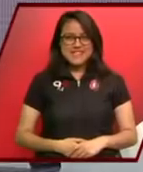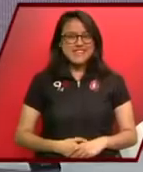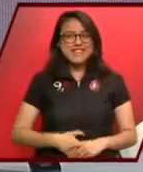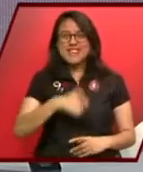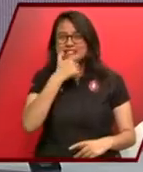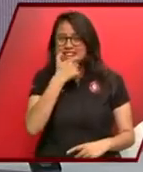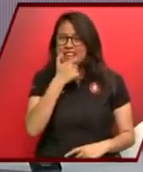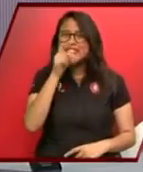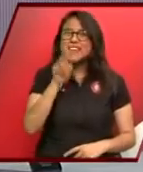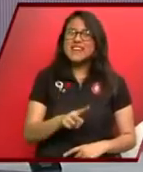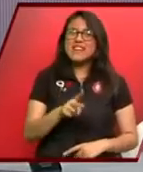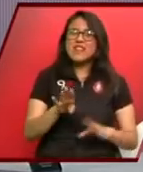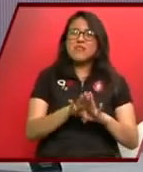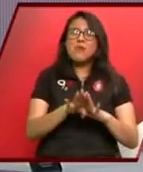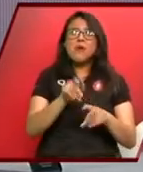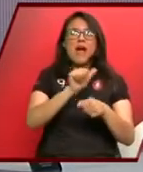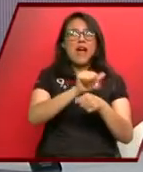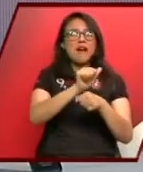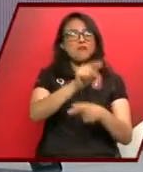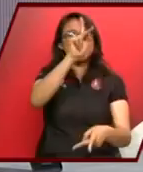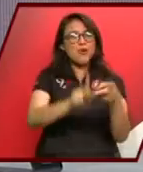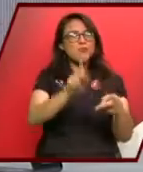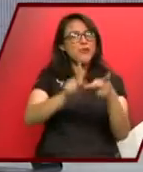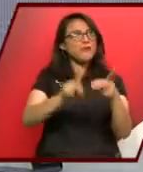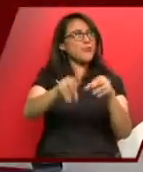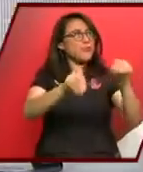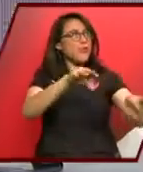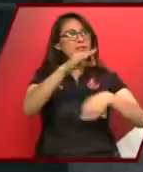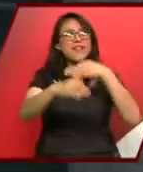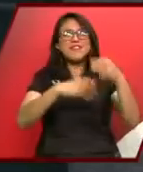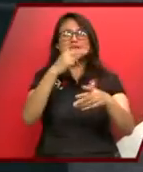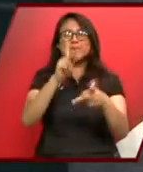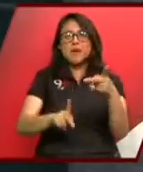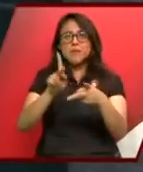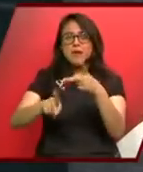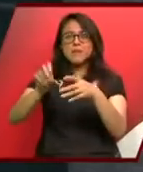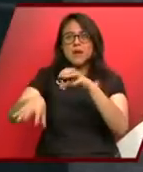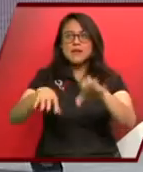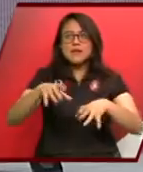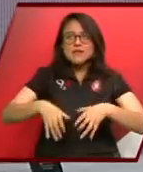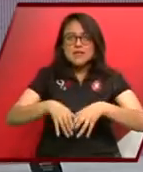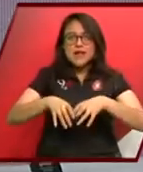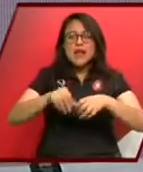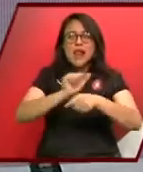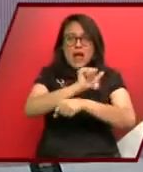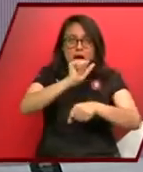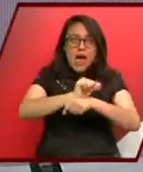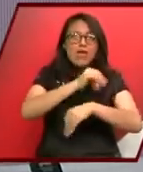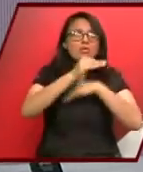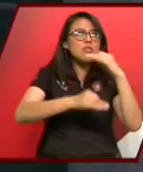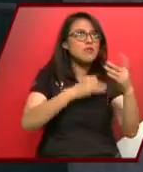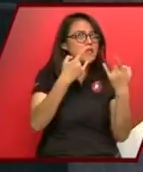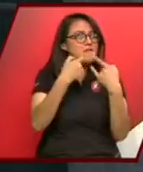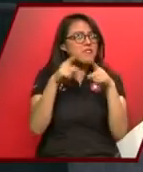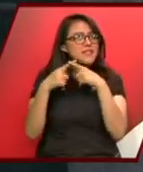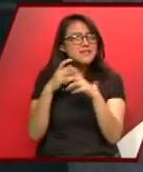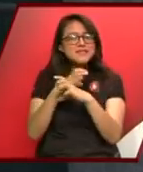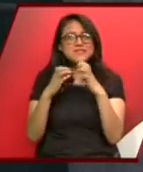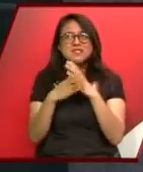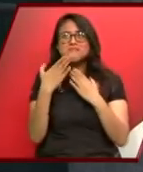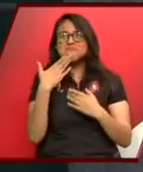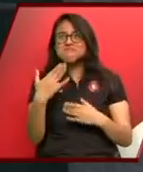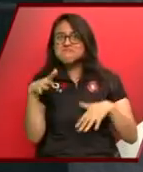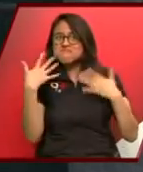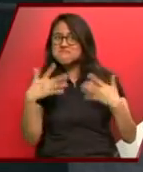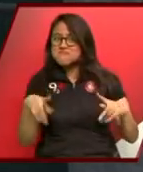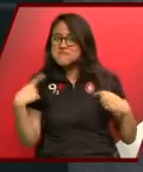Y además nos ofrece autopartes. Lo que vas dejando el escape. Todo un tianguis turístico, todo un tianguis.